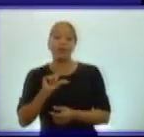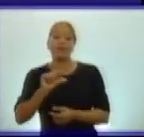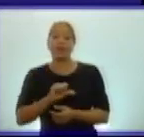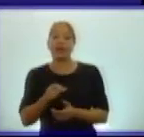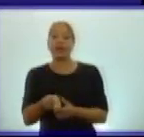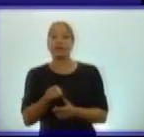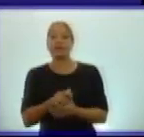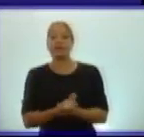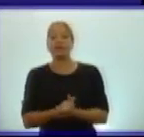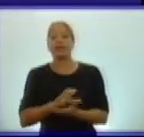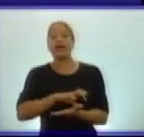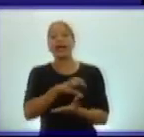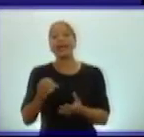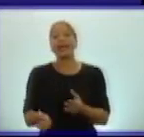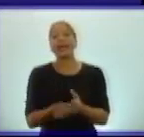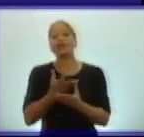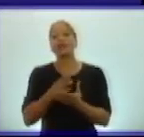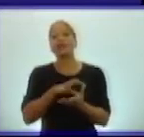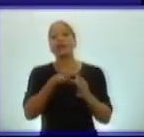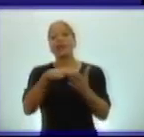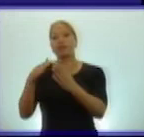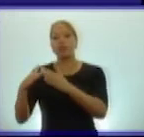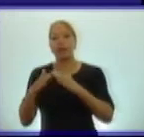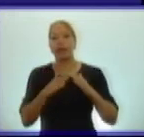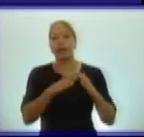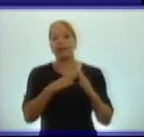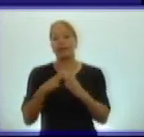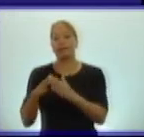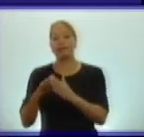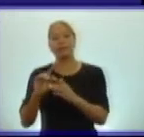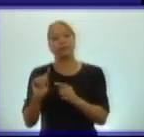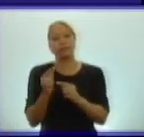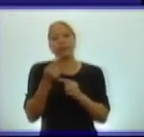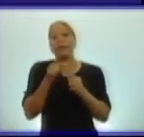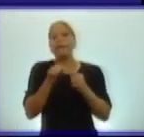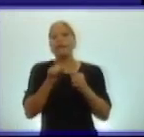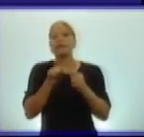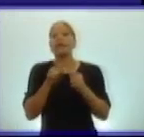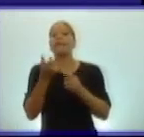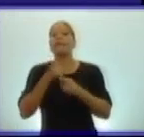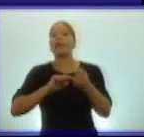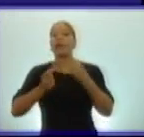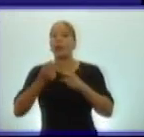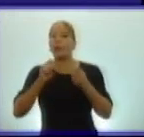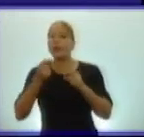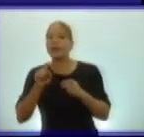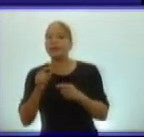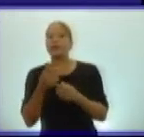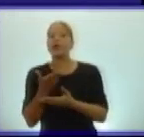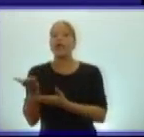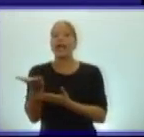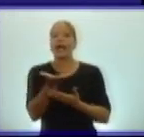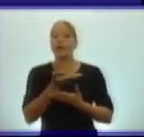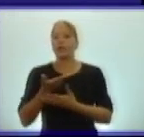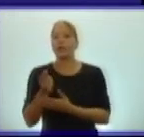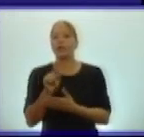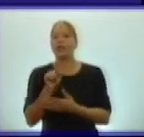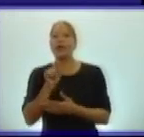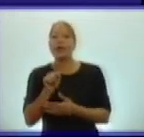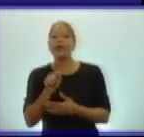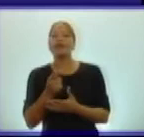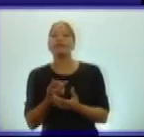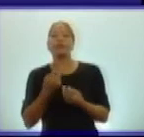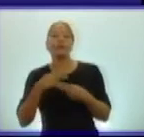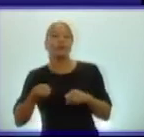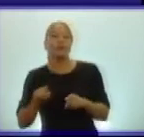las ciudades, a la creación, al renacer de las ciudades, era precisamente el comercio, la gastronomía, y entonces que trae como